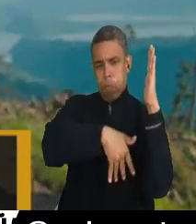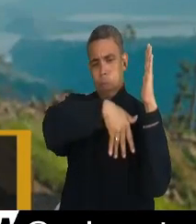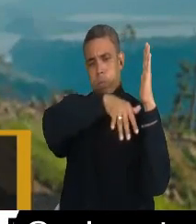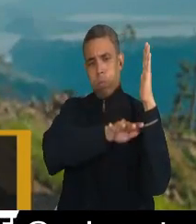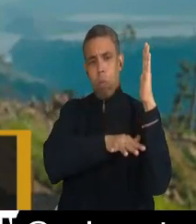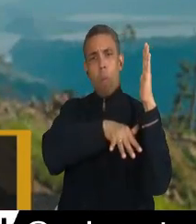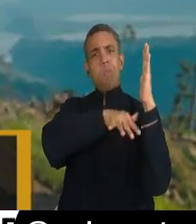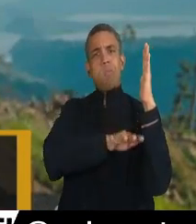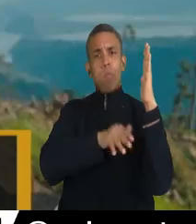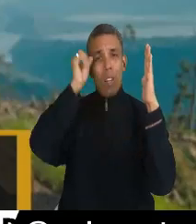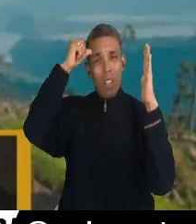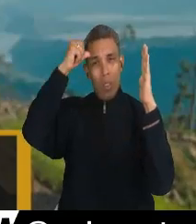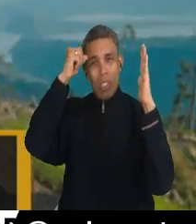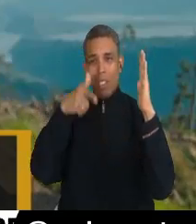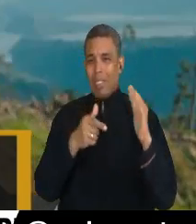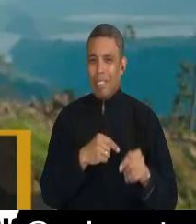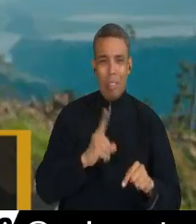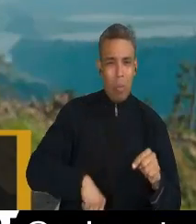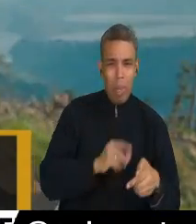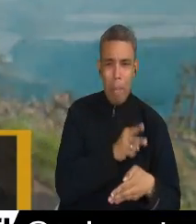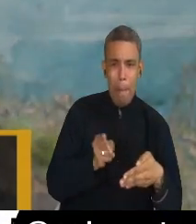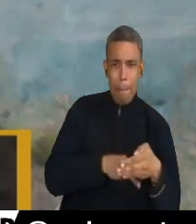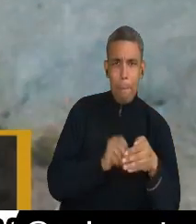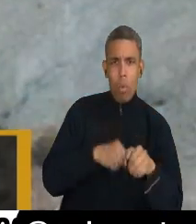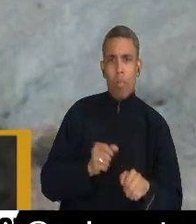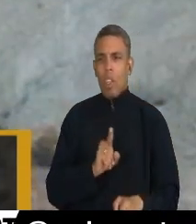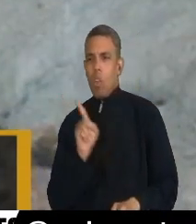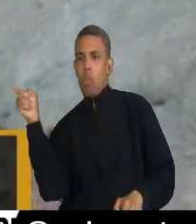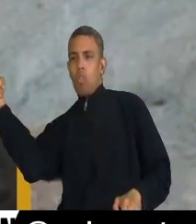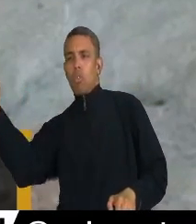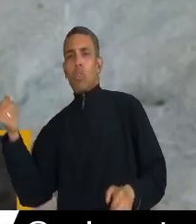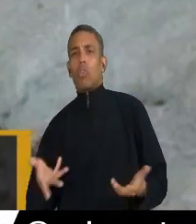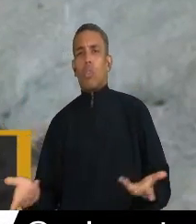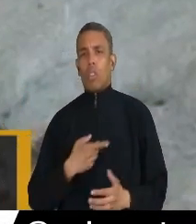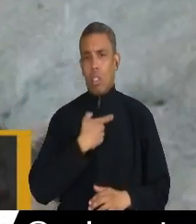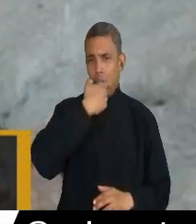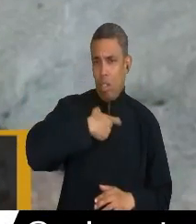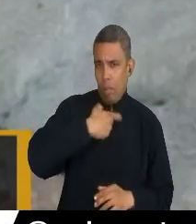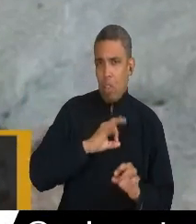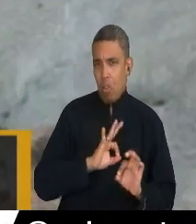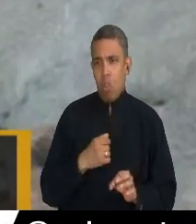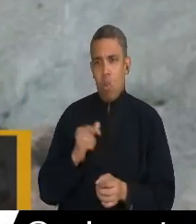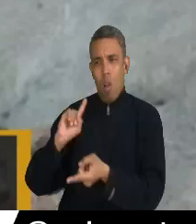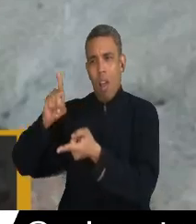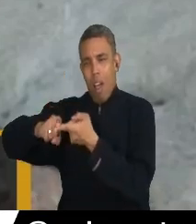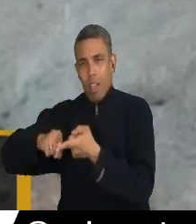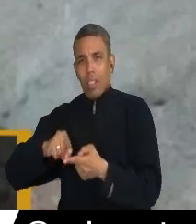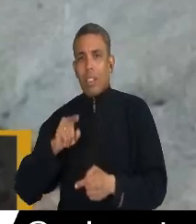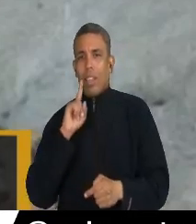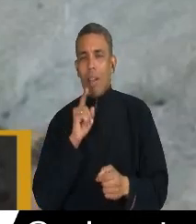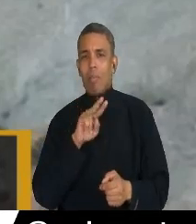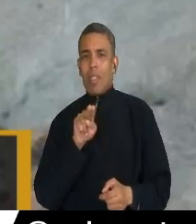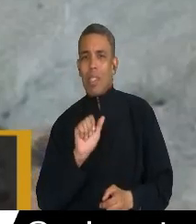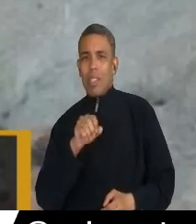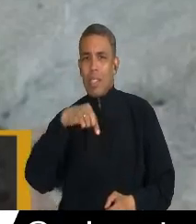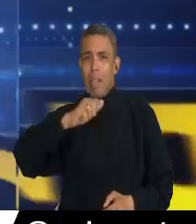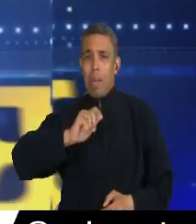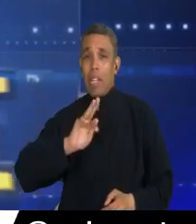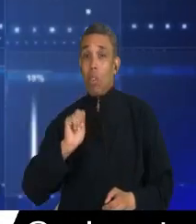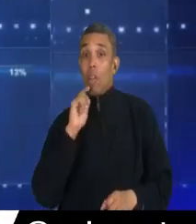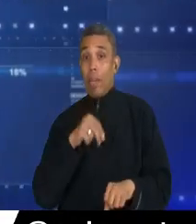Como vías alternas, los conductores pueden tomar la ruta San Vicente-La Lizama o San Vicente-Zapatoca, pero estas duplican el tiempo de